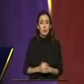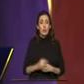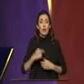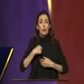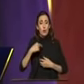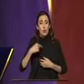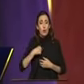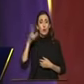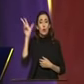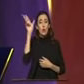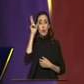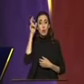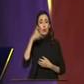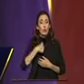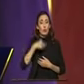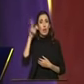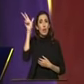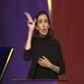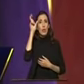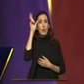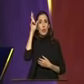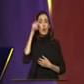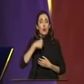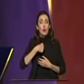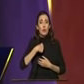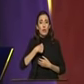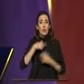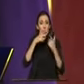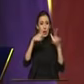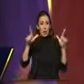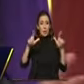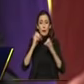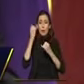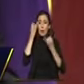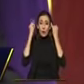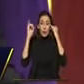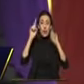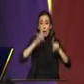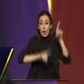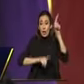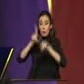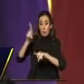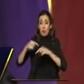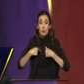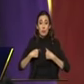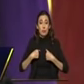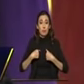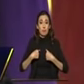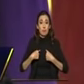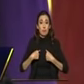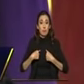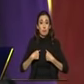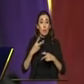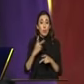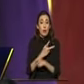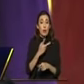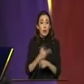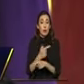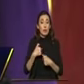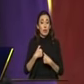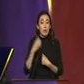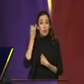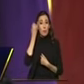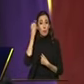fiel creyente de la libertad de expresión de la gente. He sido víctima de aquello, inclusive, de mi propio